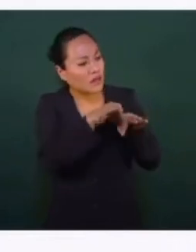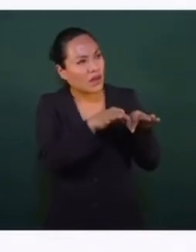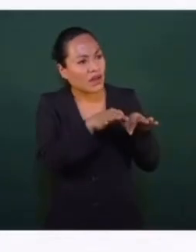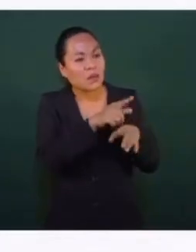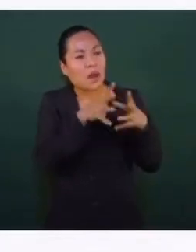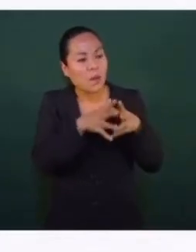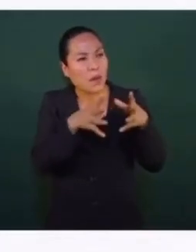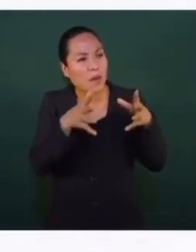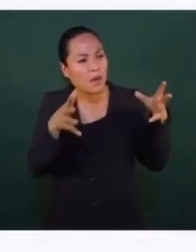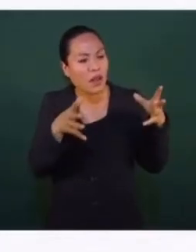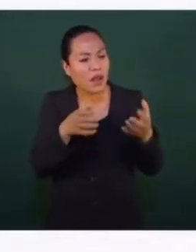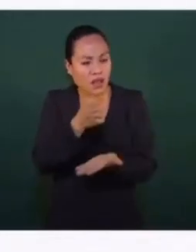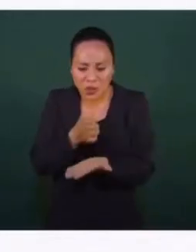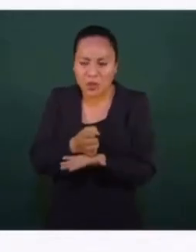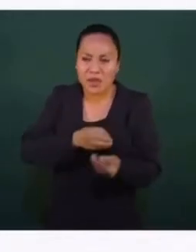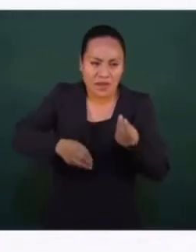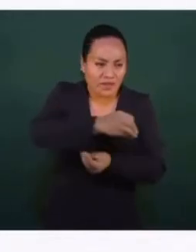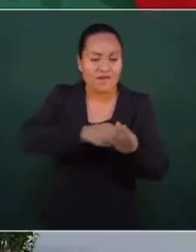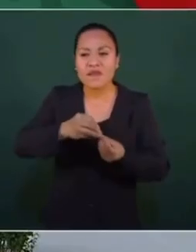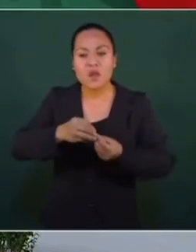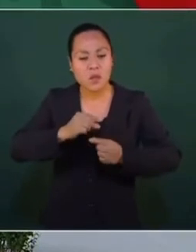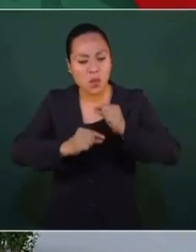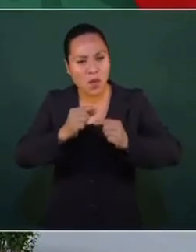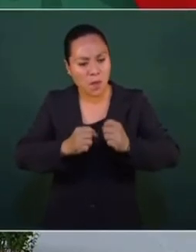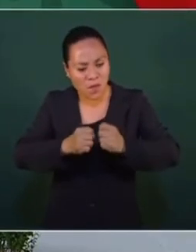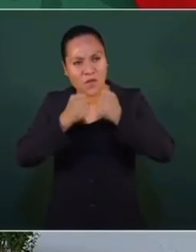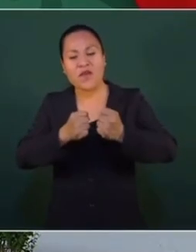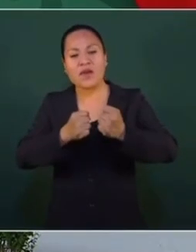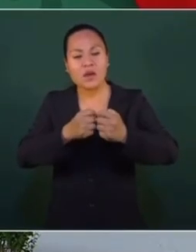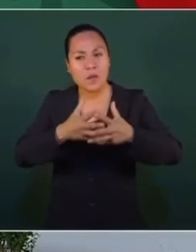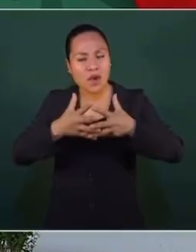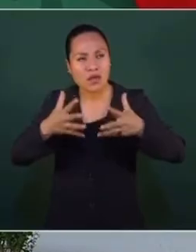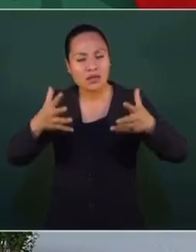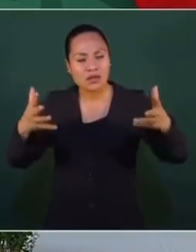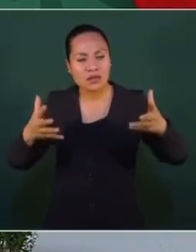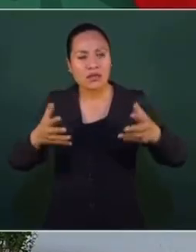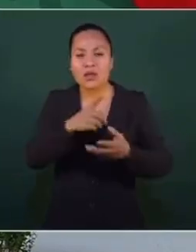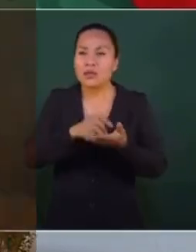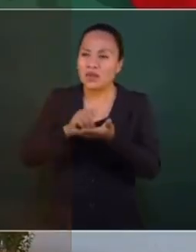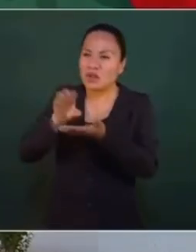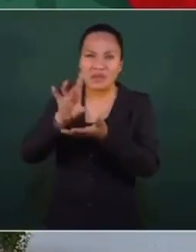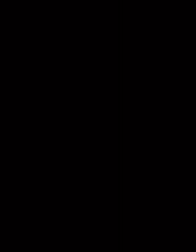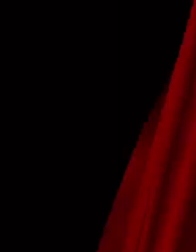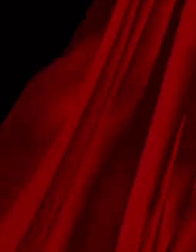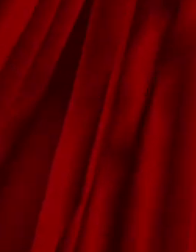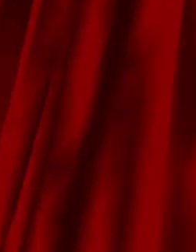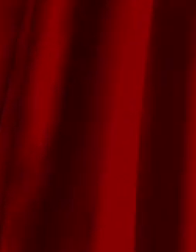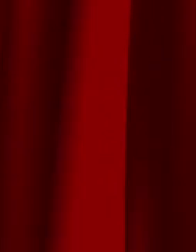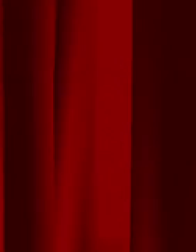su crecimiento económico, fortalecer su producción y reducir sus importaciones de Asia.